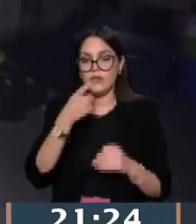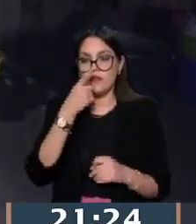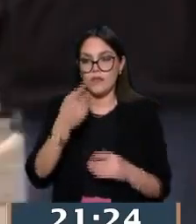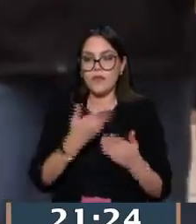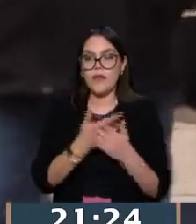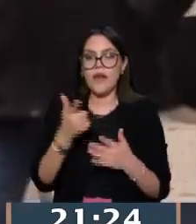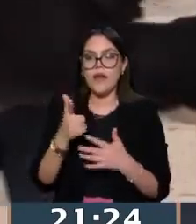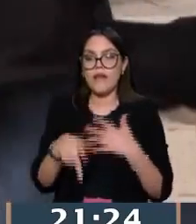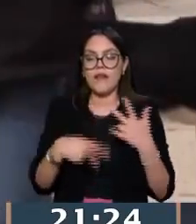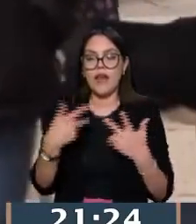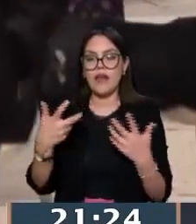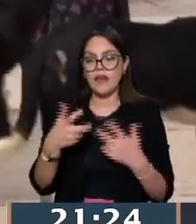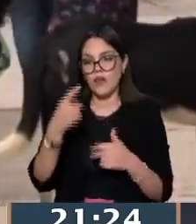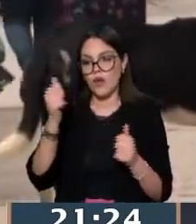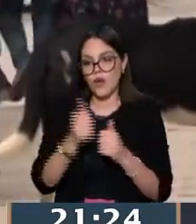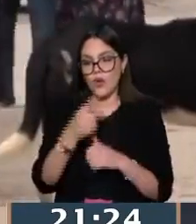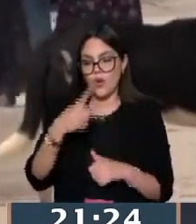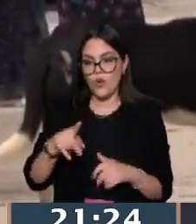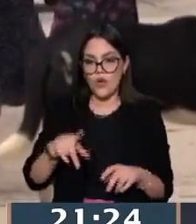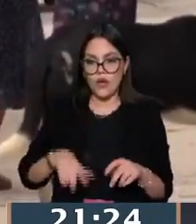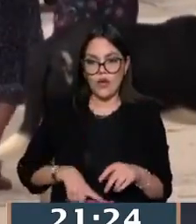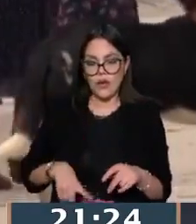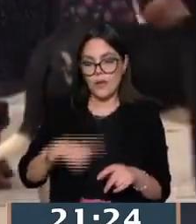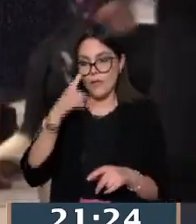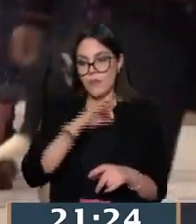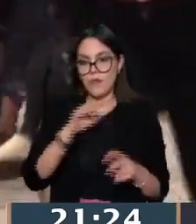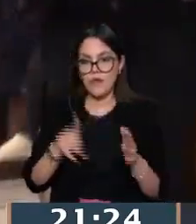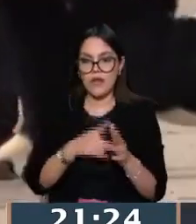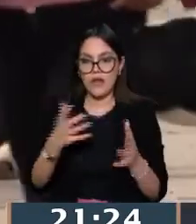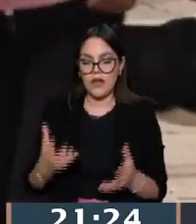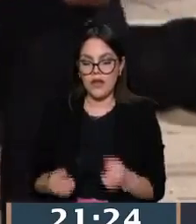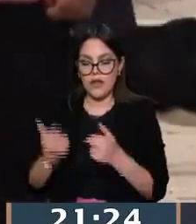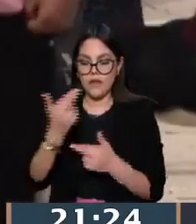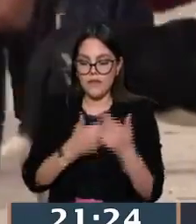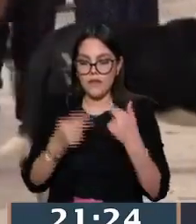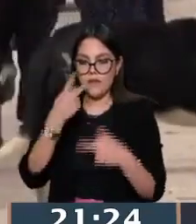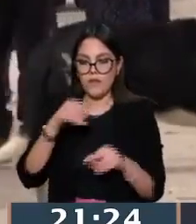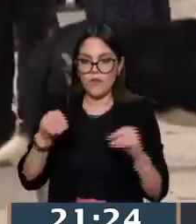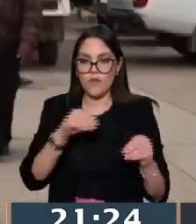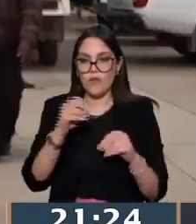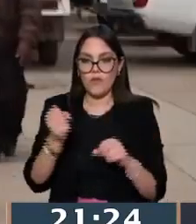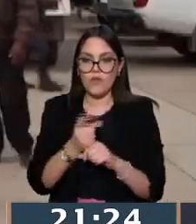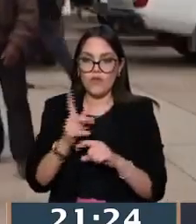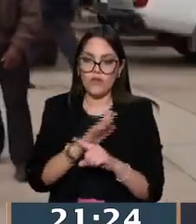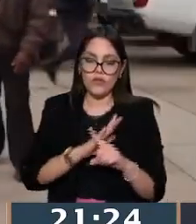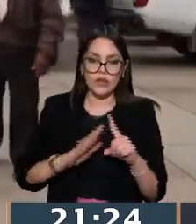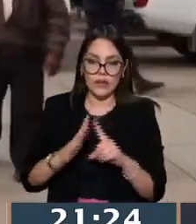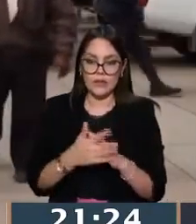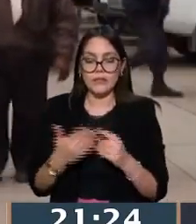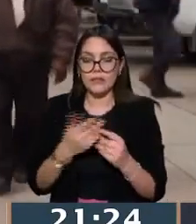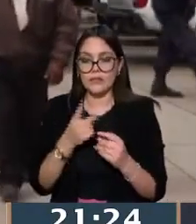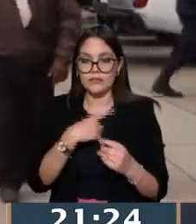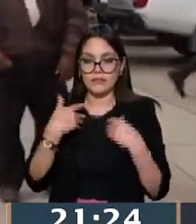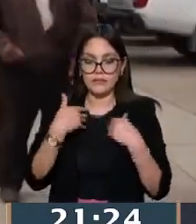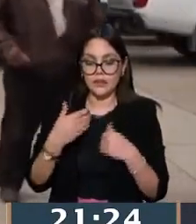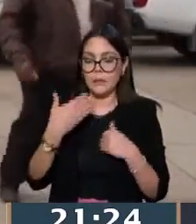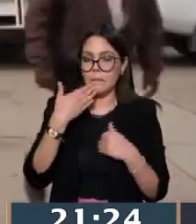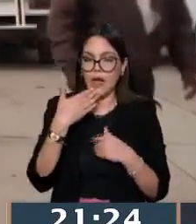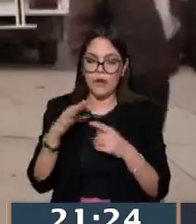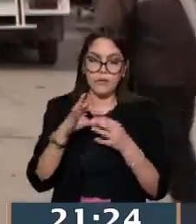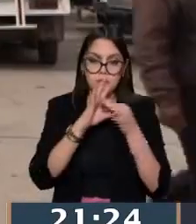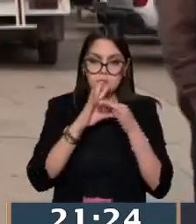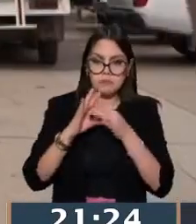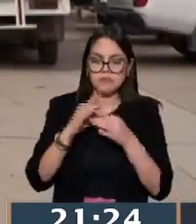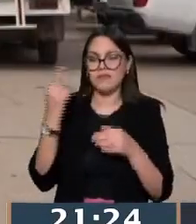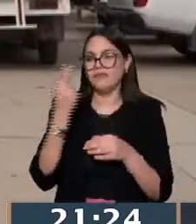el Estado para que sí se pueda recuperar la movilidad social? Mira, entender sobre todo que el bien común es necesario, porque en